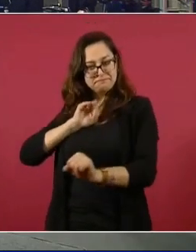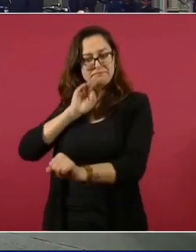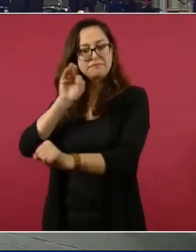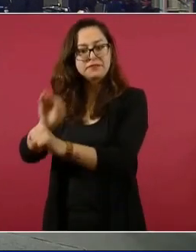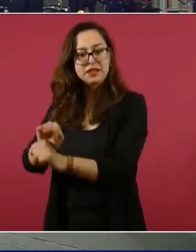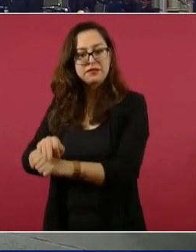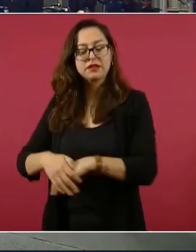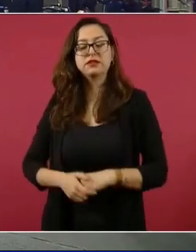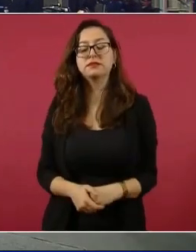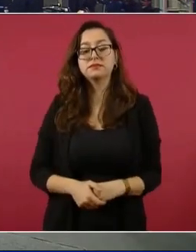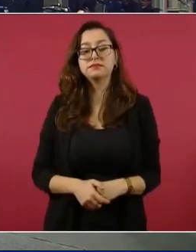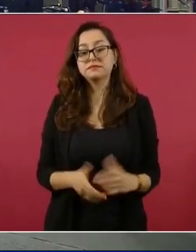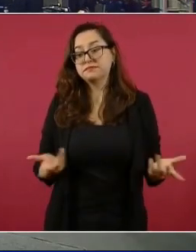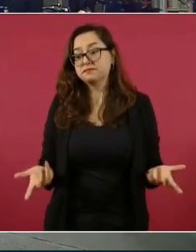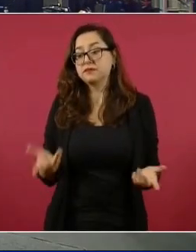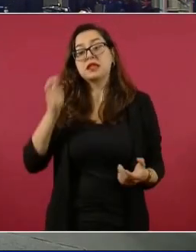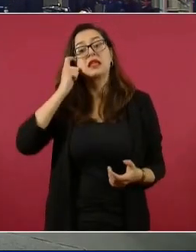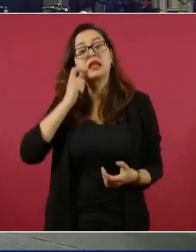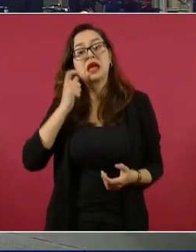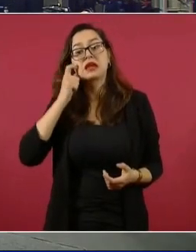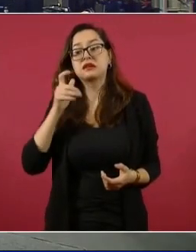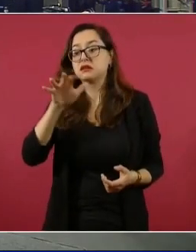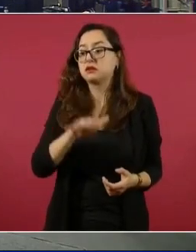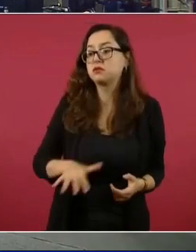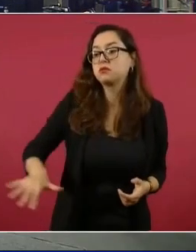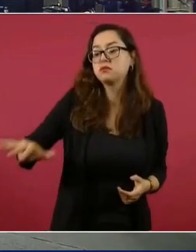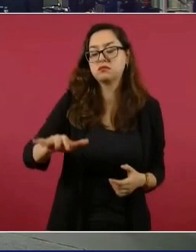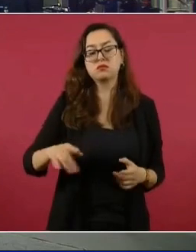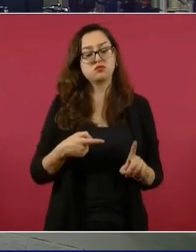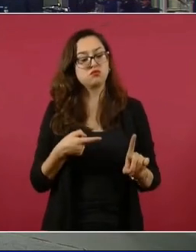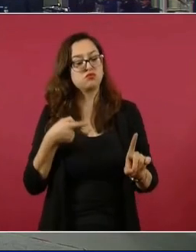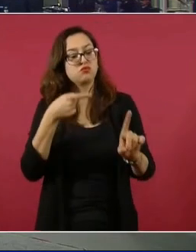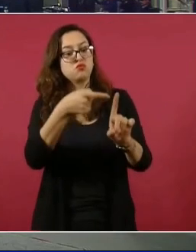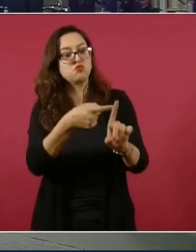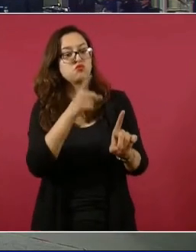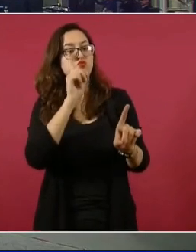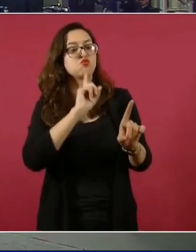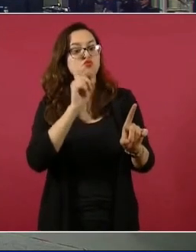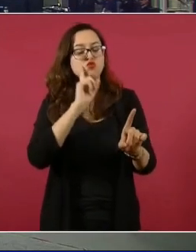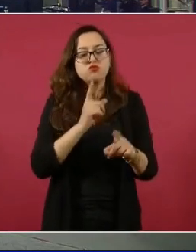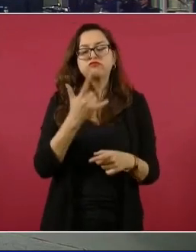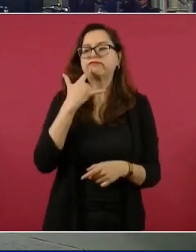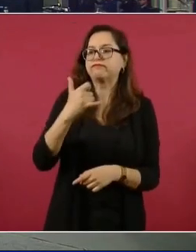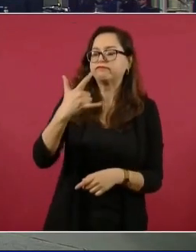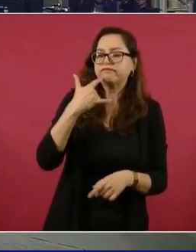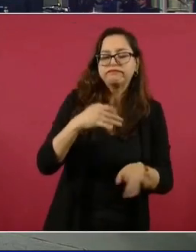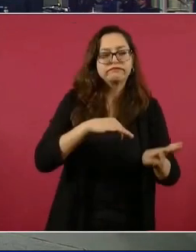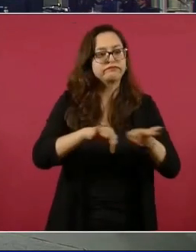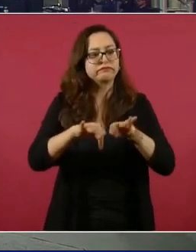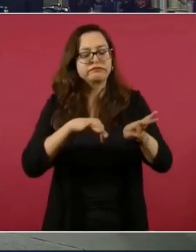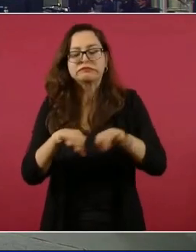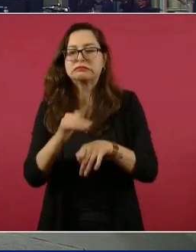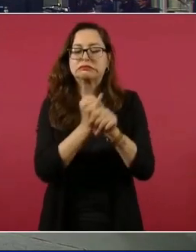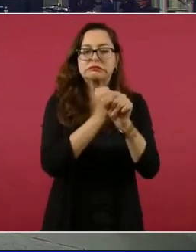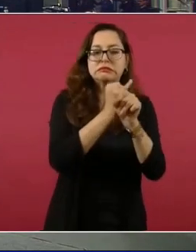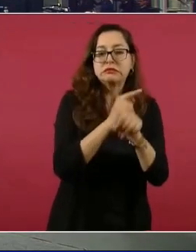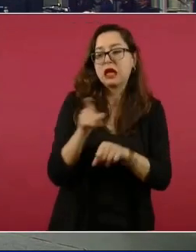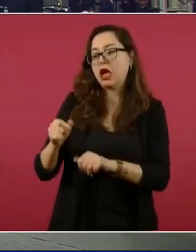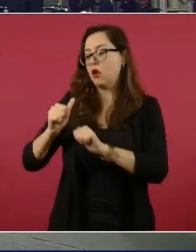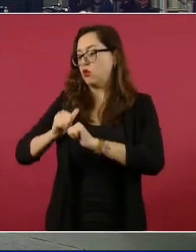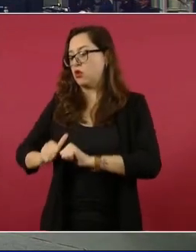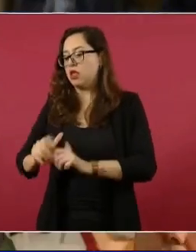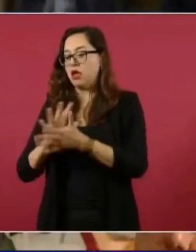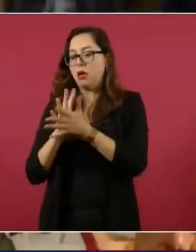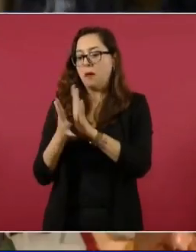labores comunitarias, autoridades mantenían vínculos con el crimen organizado. En tanto, el fiscal